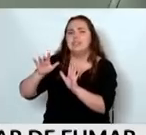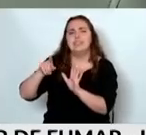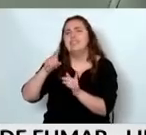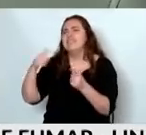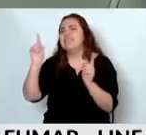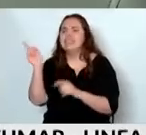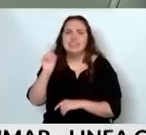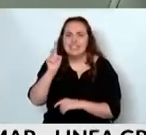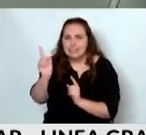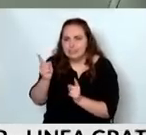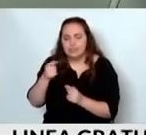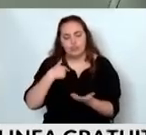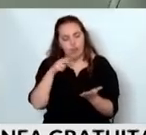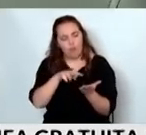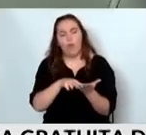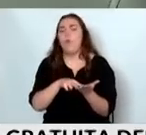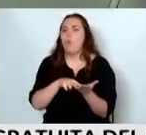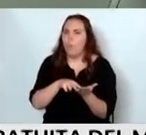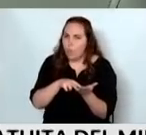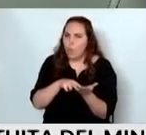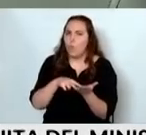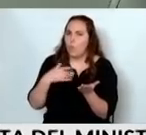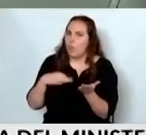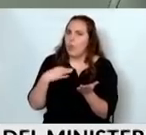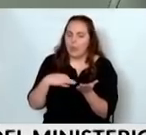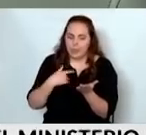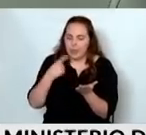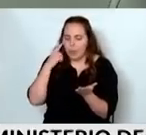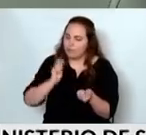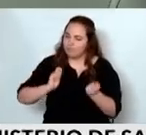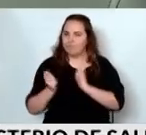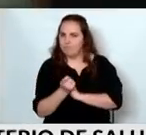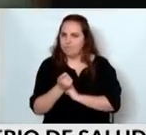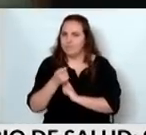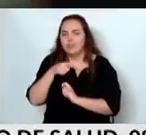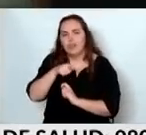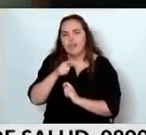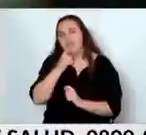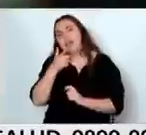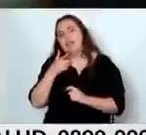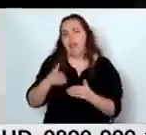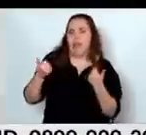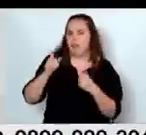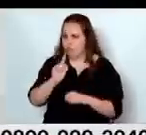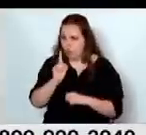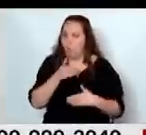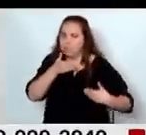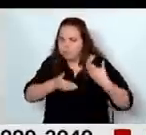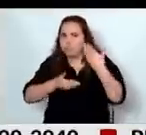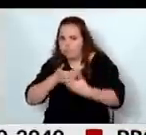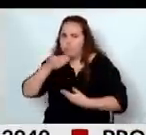yo dije... Tengo que hacer algo con todo este combo. No fue lineal, fue un proceso, ¿no? Fue muy largo el